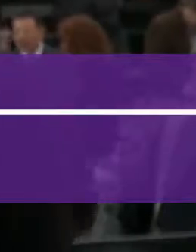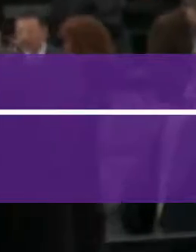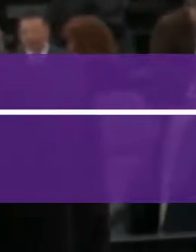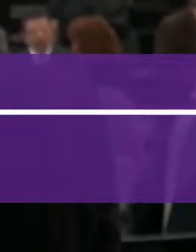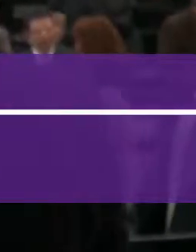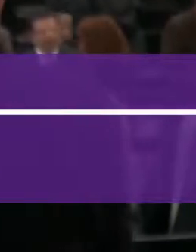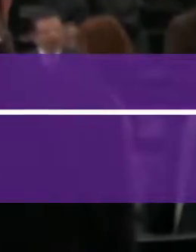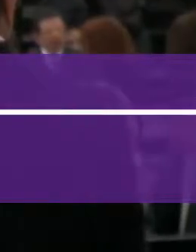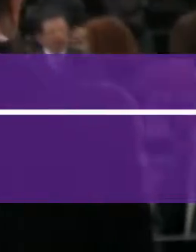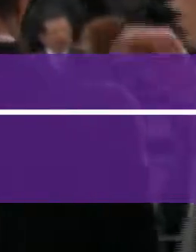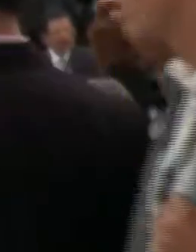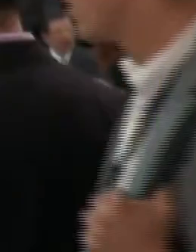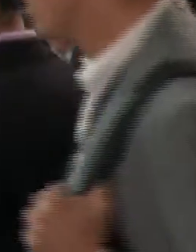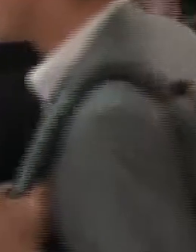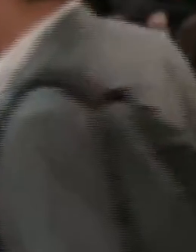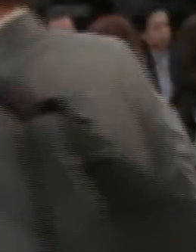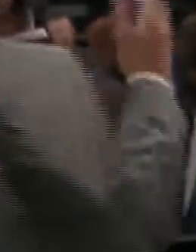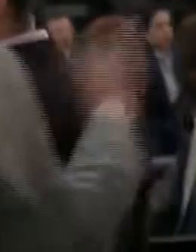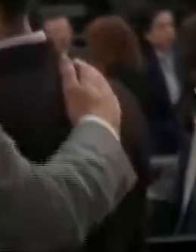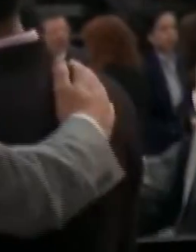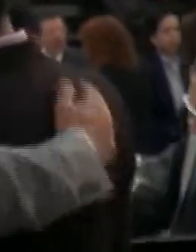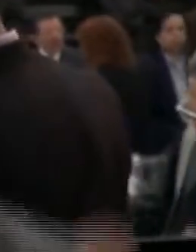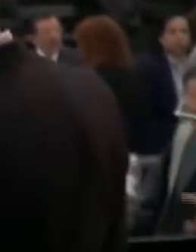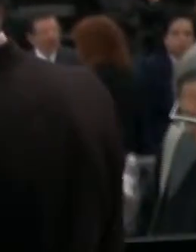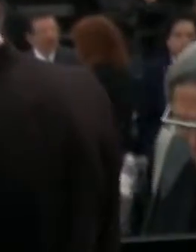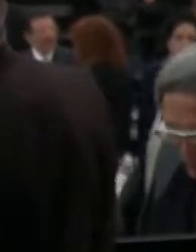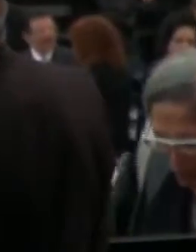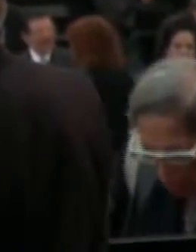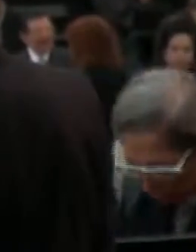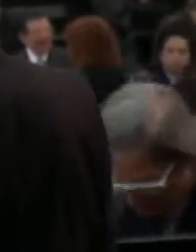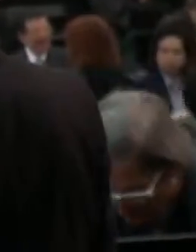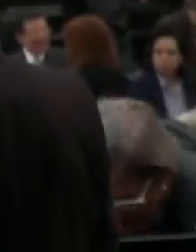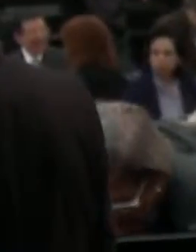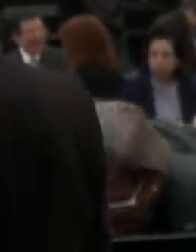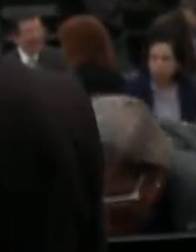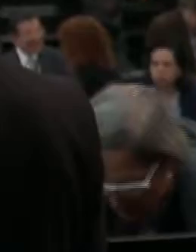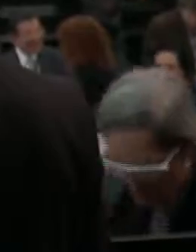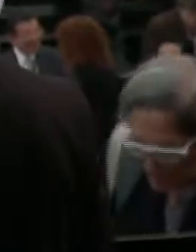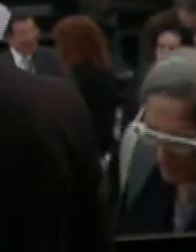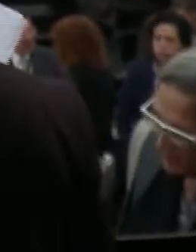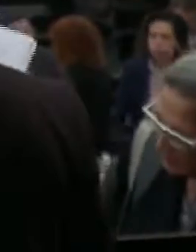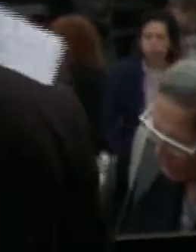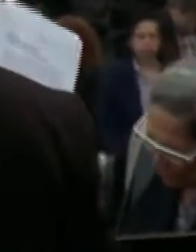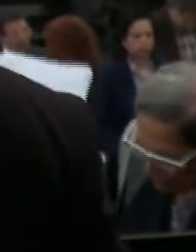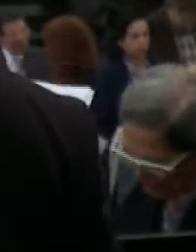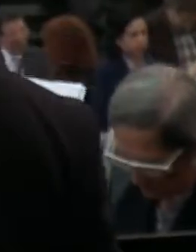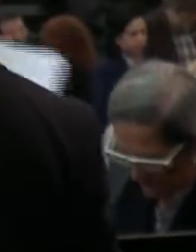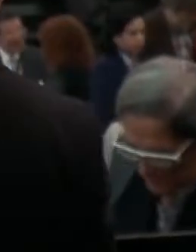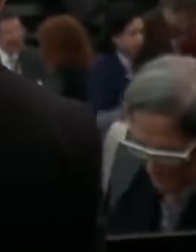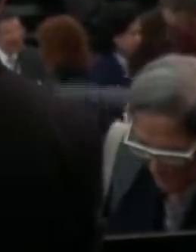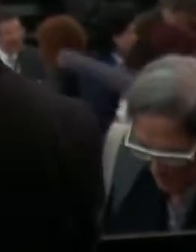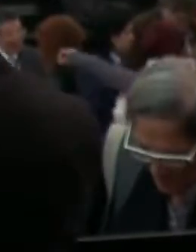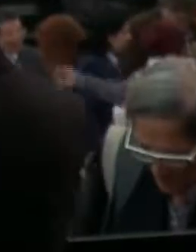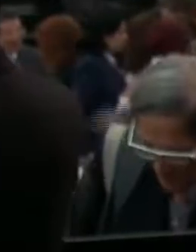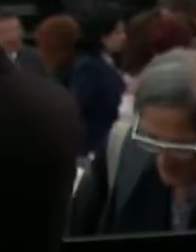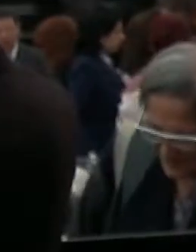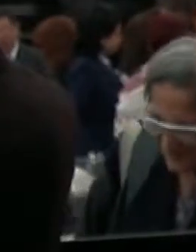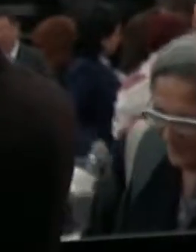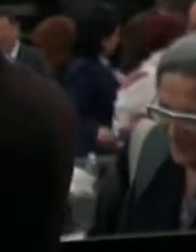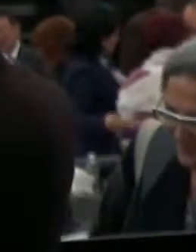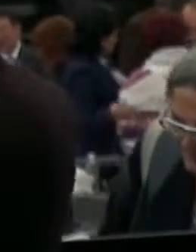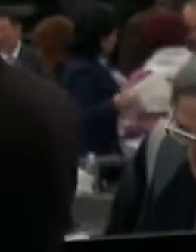Ejercicio Democrático y Régimen de Gobierno, el cual habla sobre la democracia directa. Además,